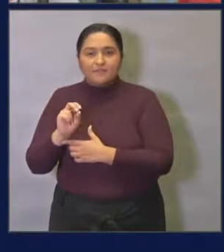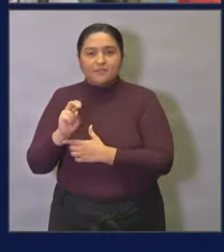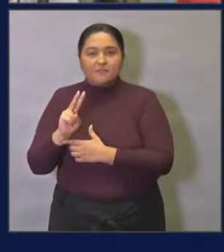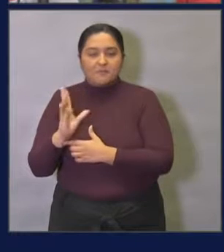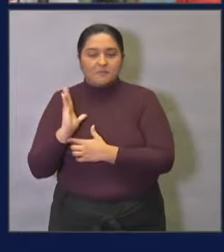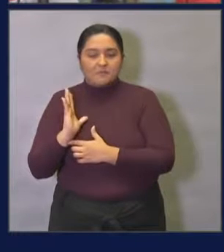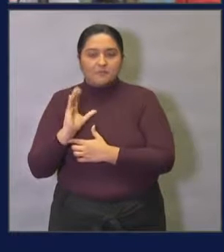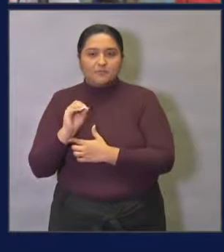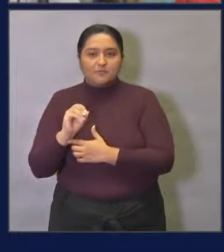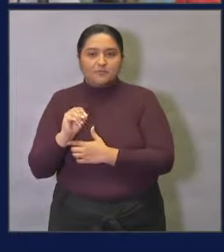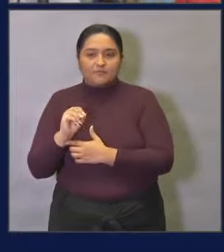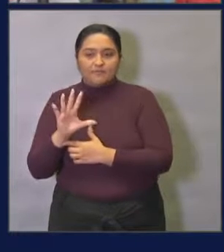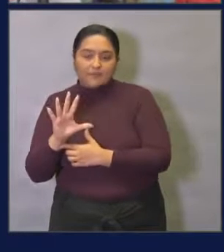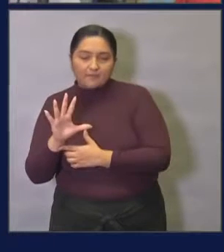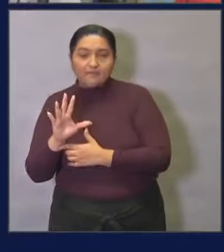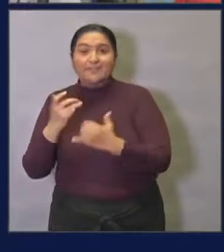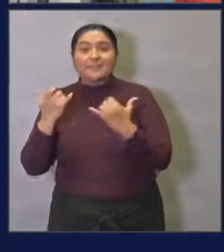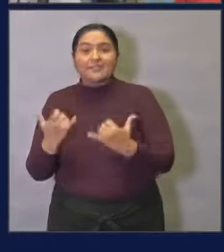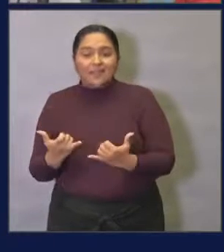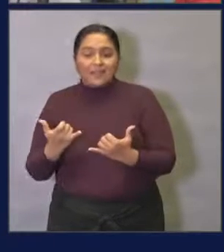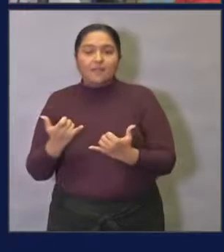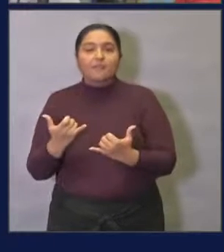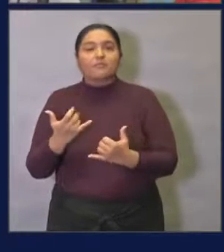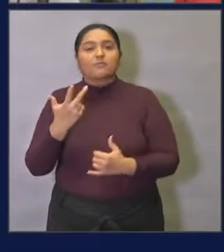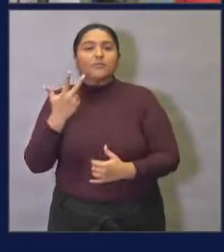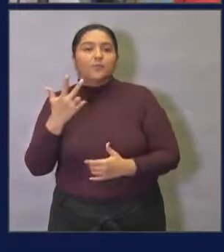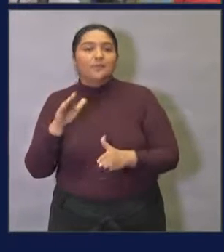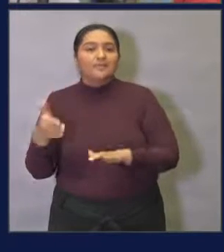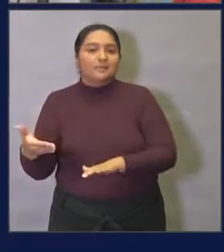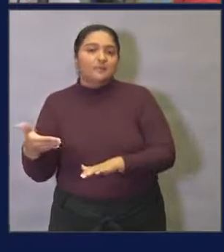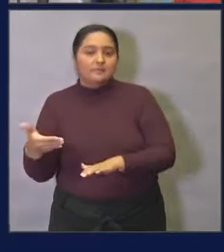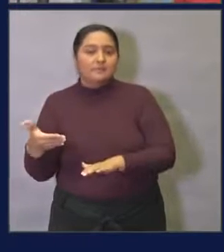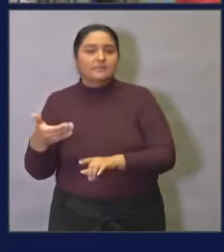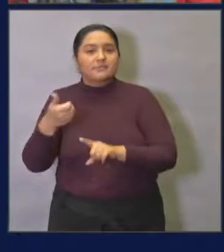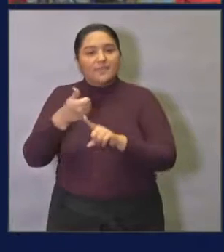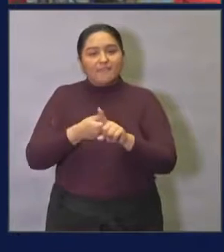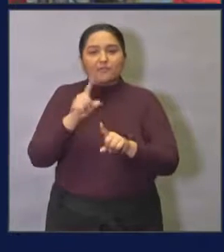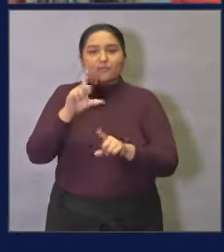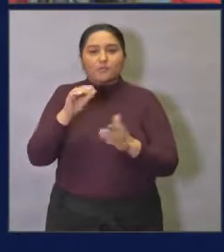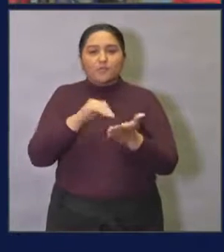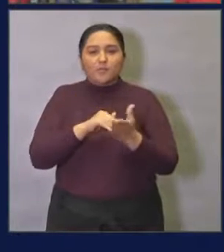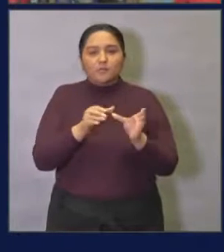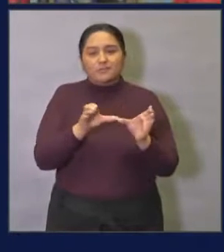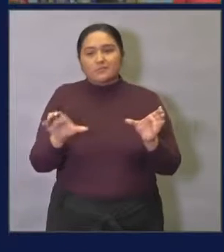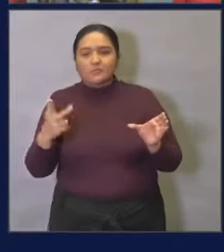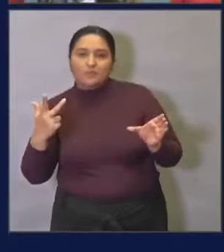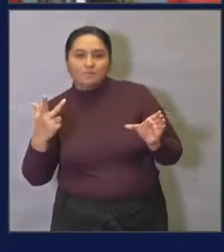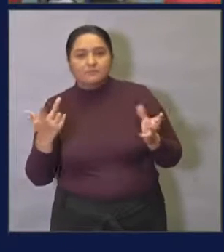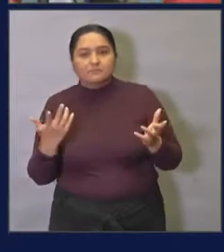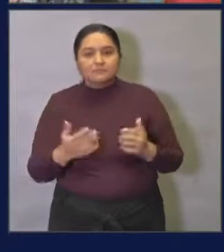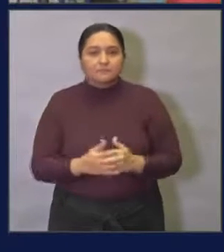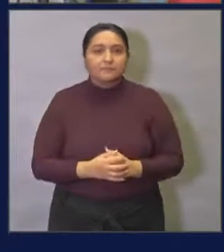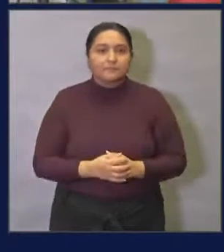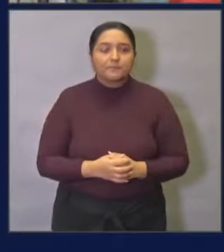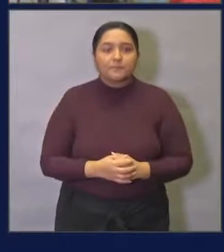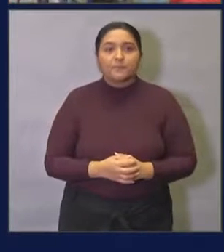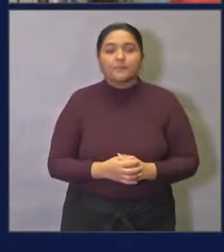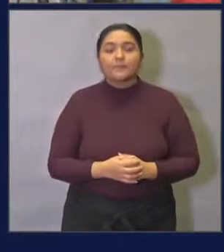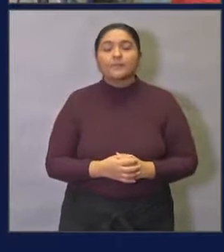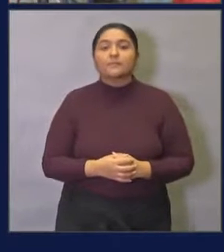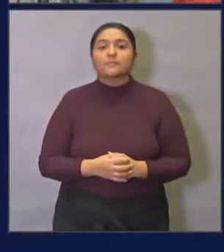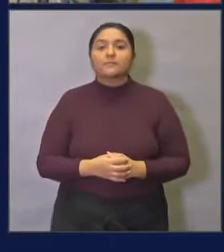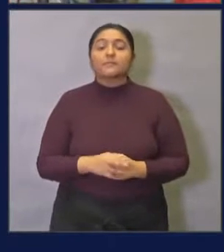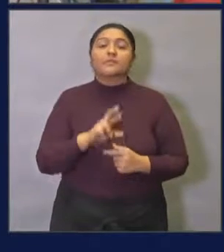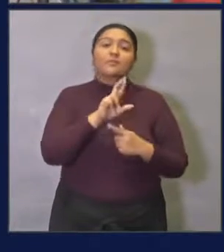noviembre a 3 fallecimientos por cada 100,000 personas. Next slide, please. Y además de la